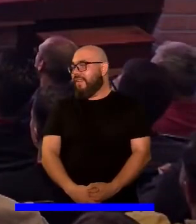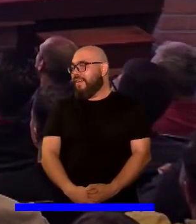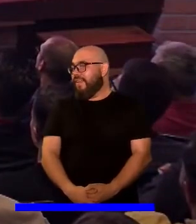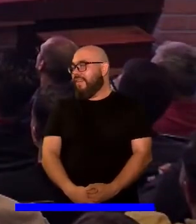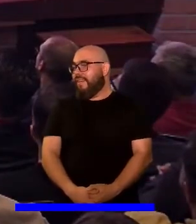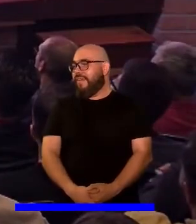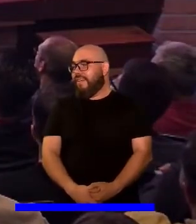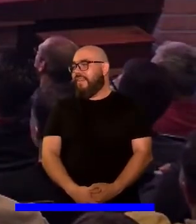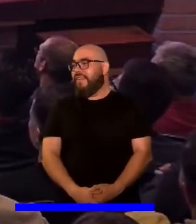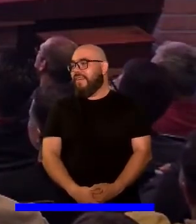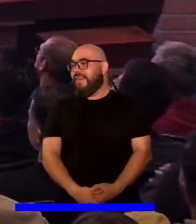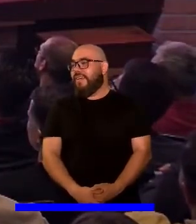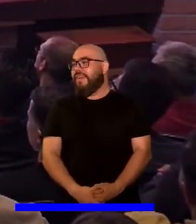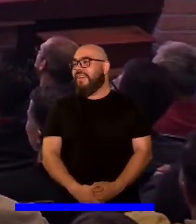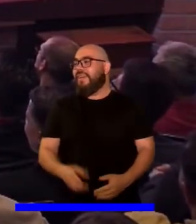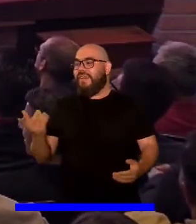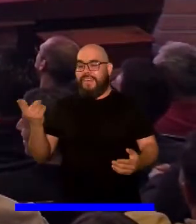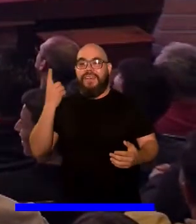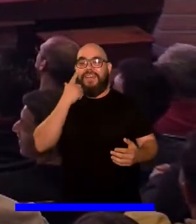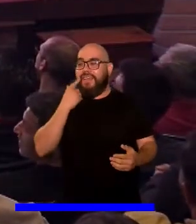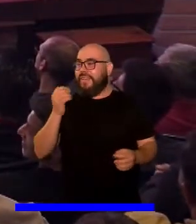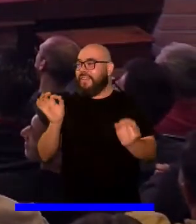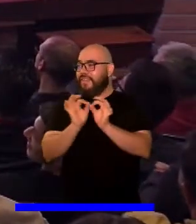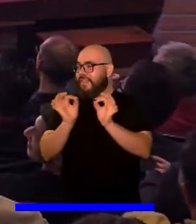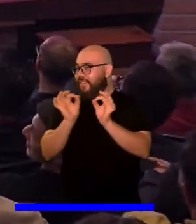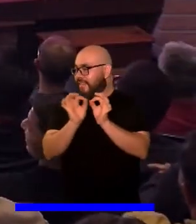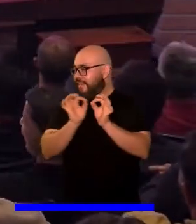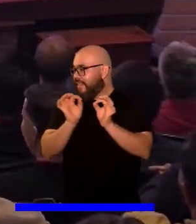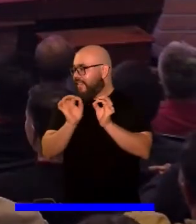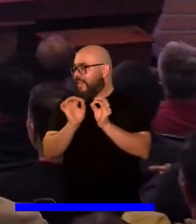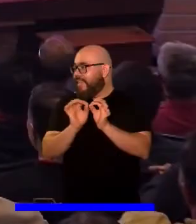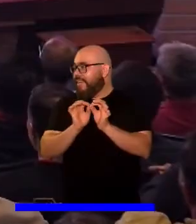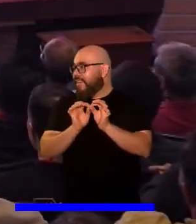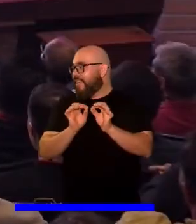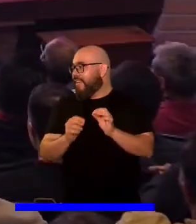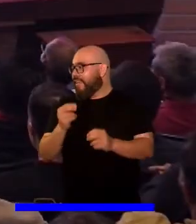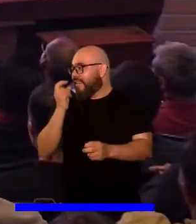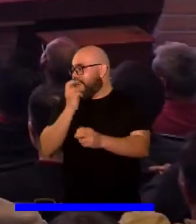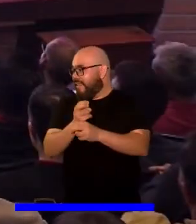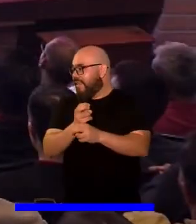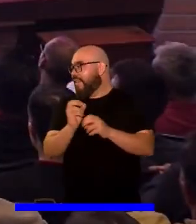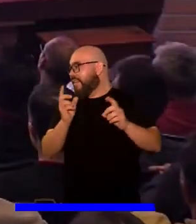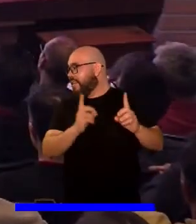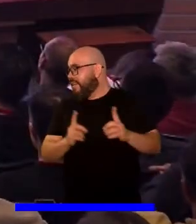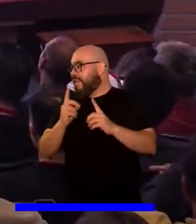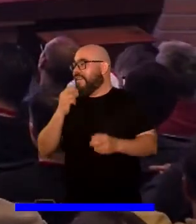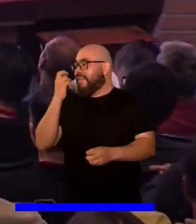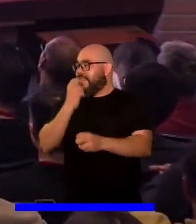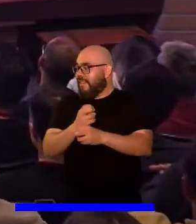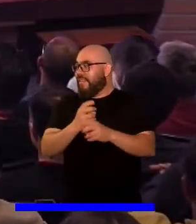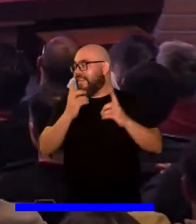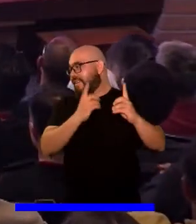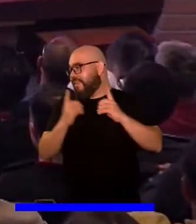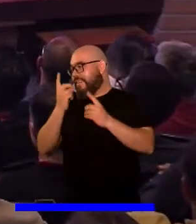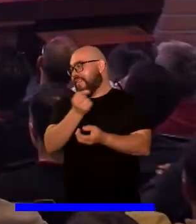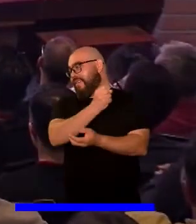Pero tampoco tan compleja. Pero tampoco puedo ser pirata. Exacto. Pero no, yo diría que la tiráramos un poquito difícil. O sea, al fin y al cabo es un diplomado